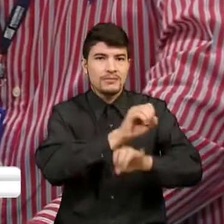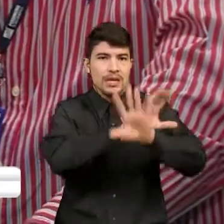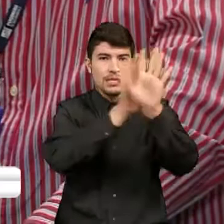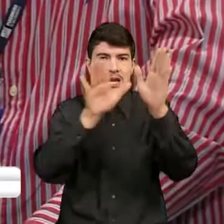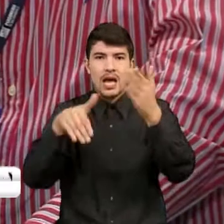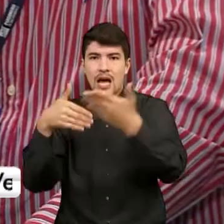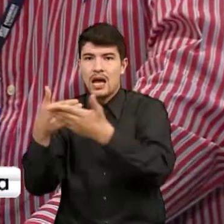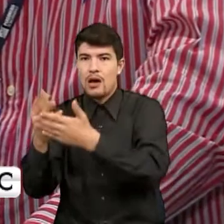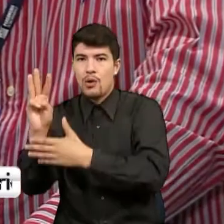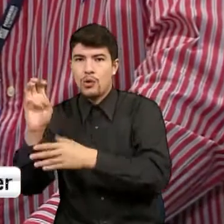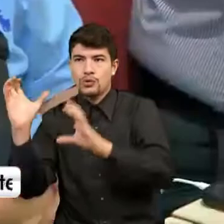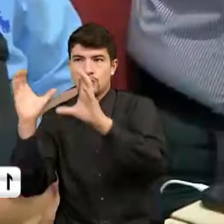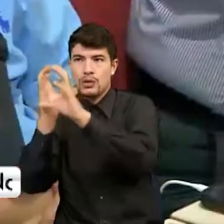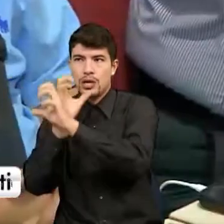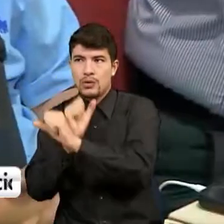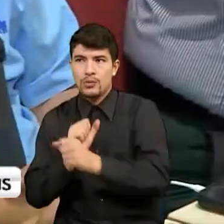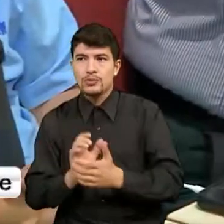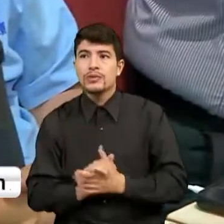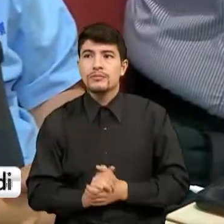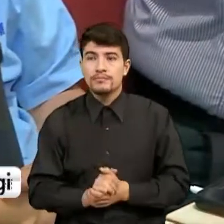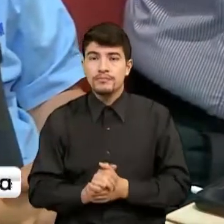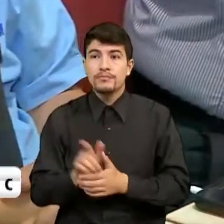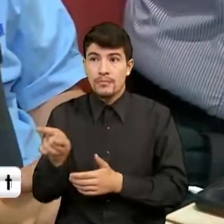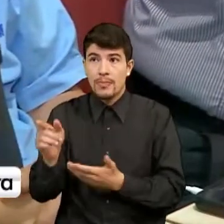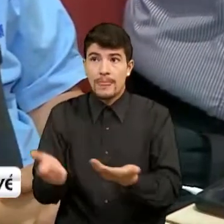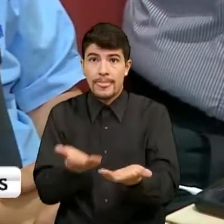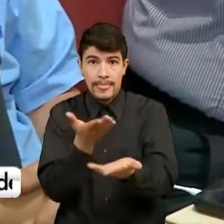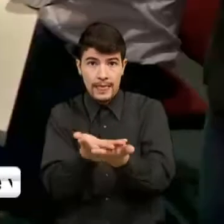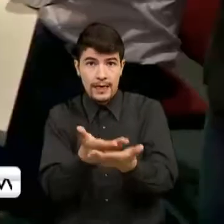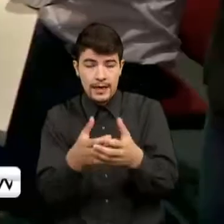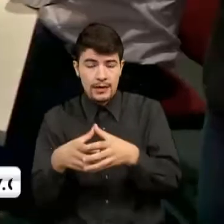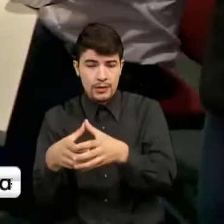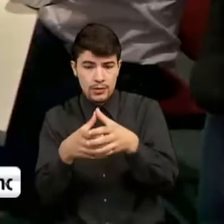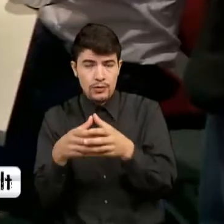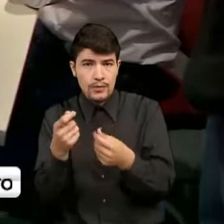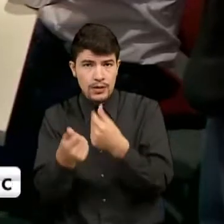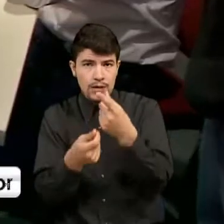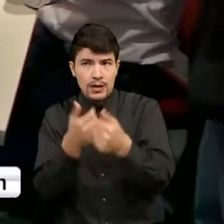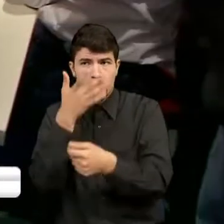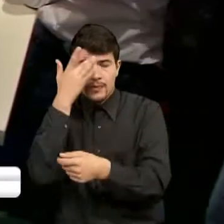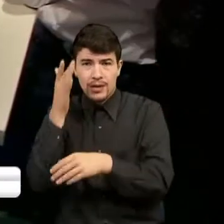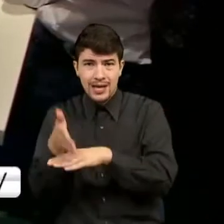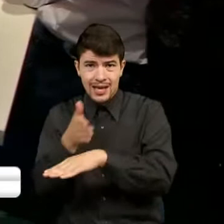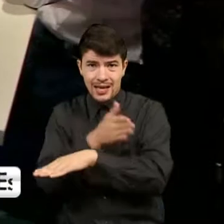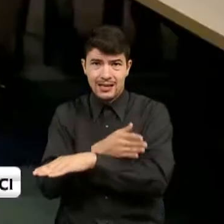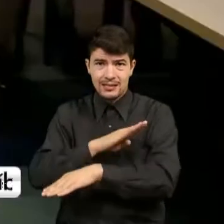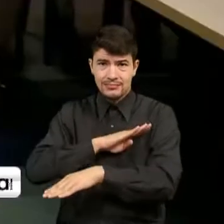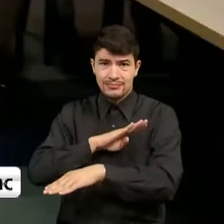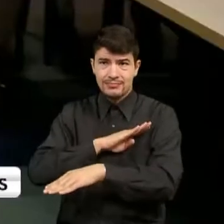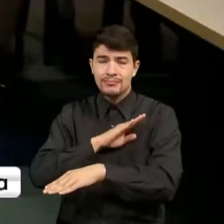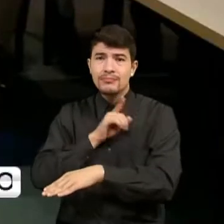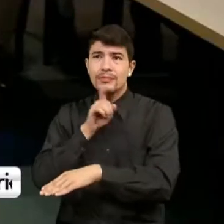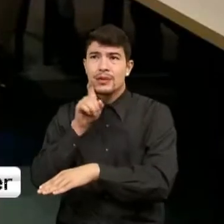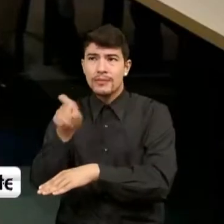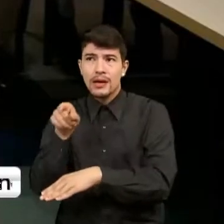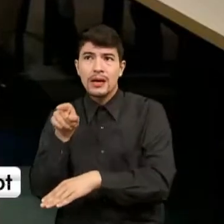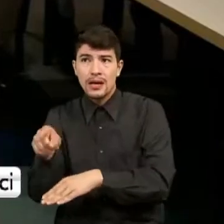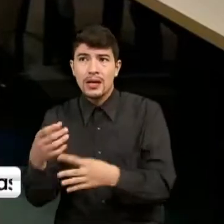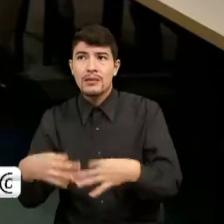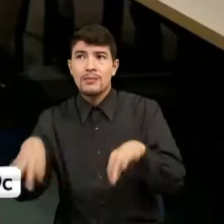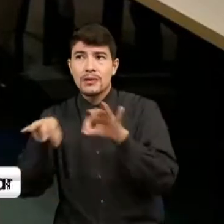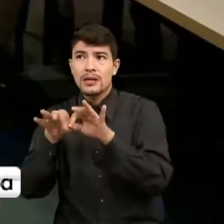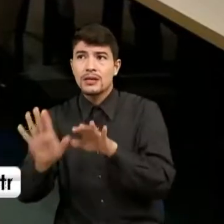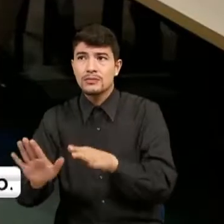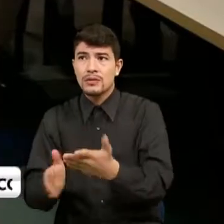propuesta fue concertada por los representantes del sector económico ante la petición del alcalde de bucaramanga de tener en cuenta su propuesta